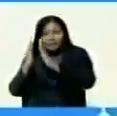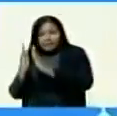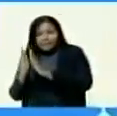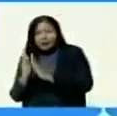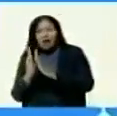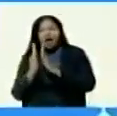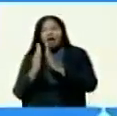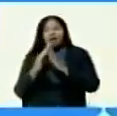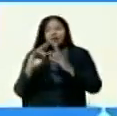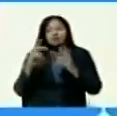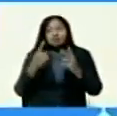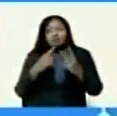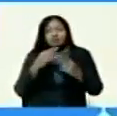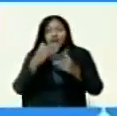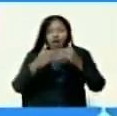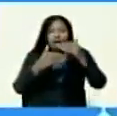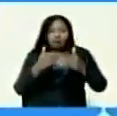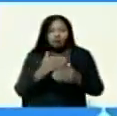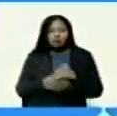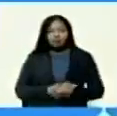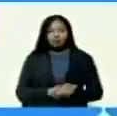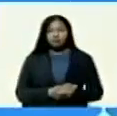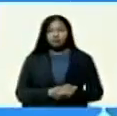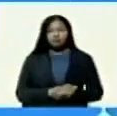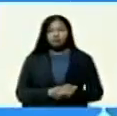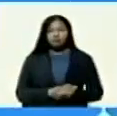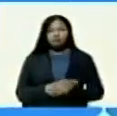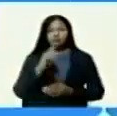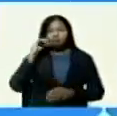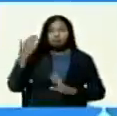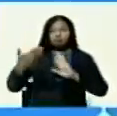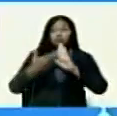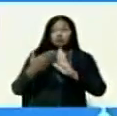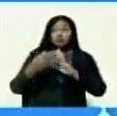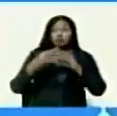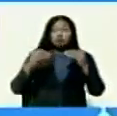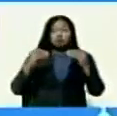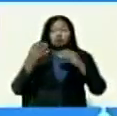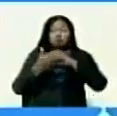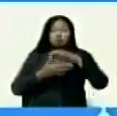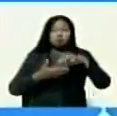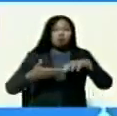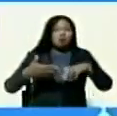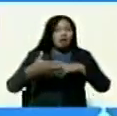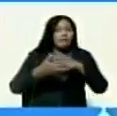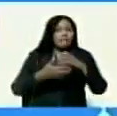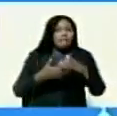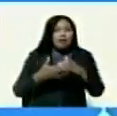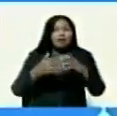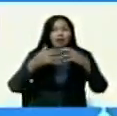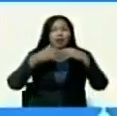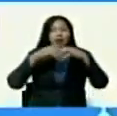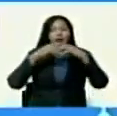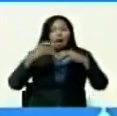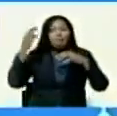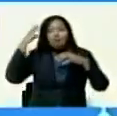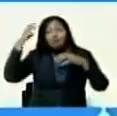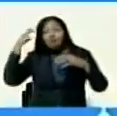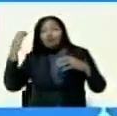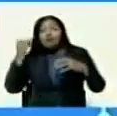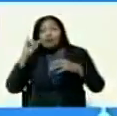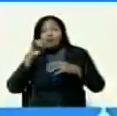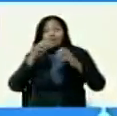segundo a segundo. Obviamente este ataque había saturado el sistema de memoria del sistema, comprometiendo